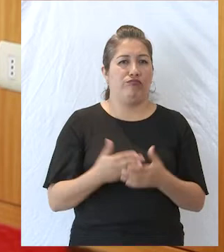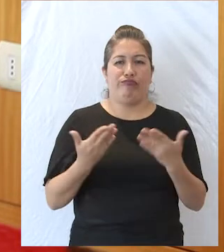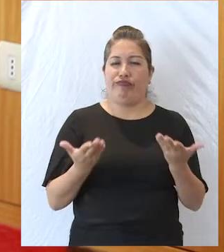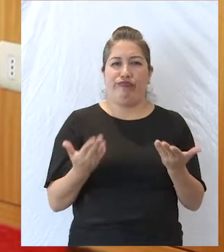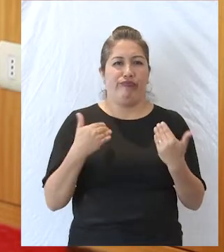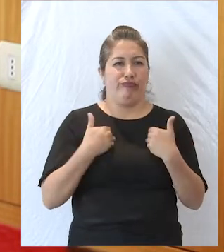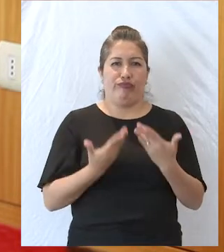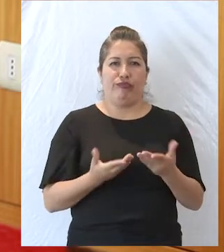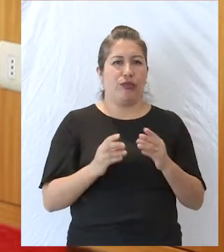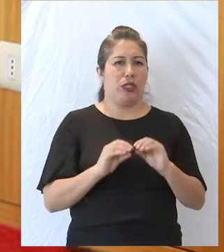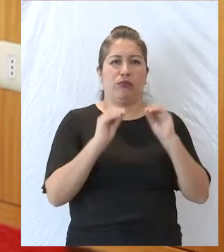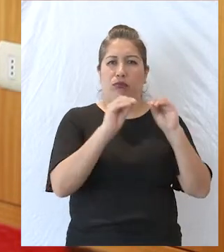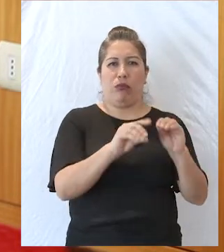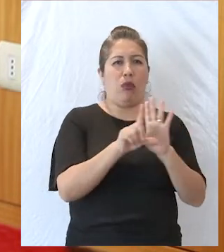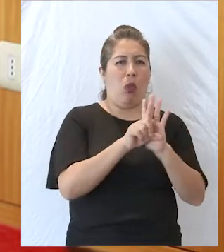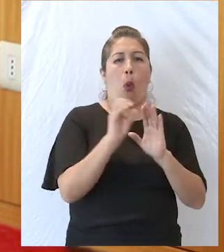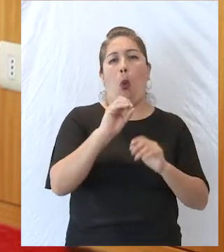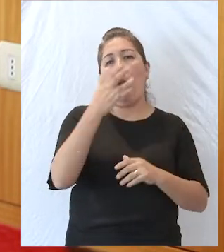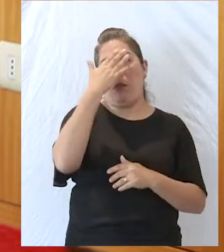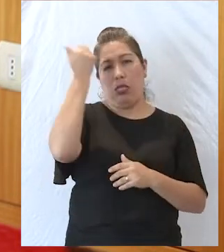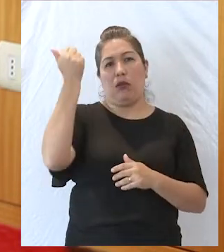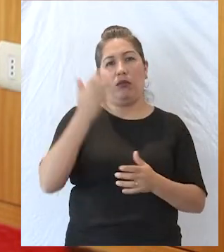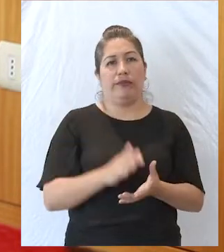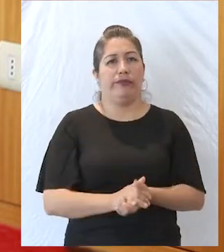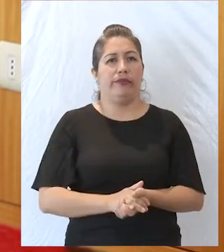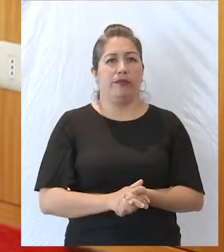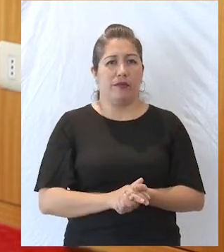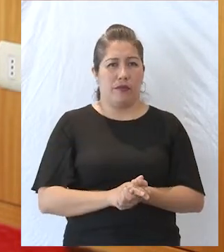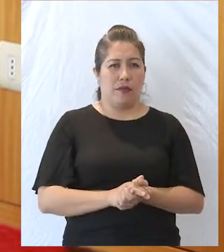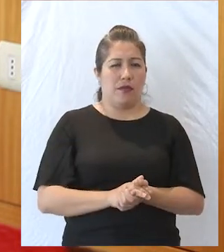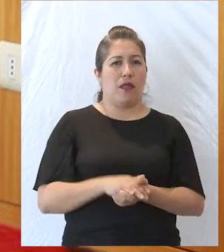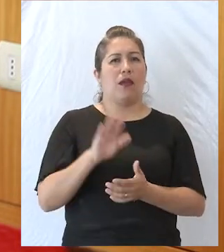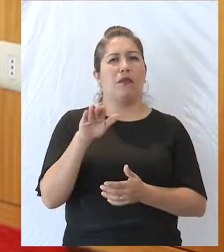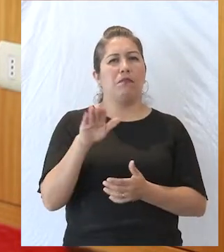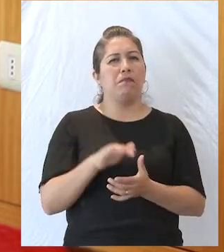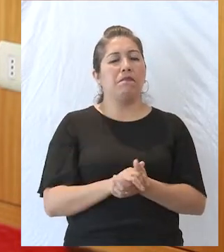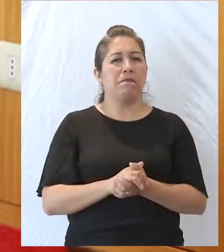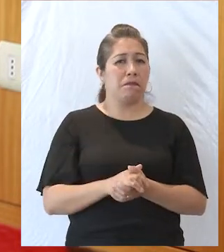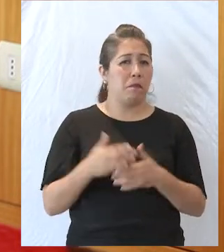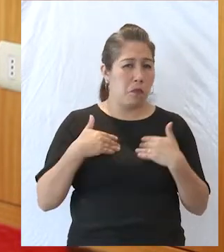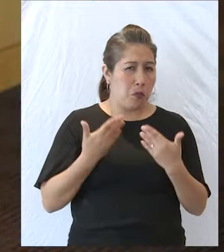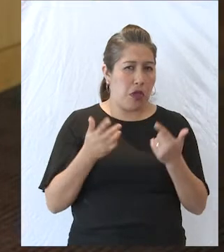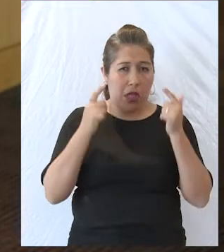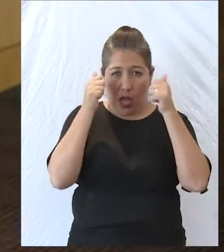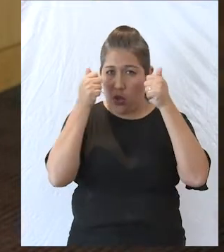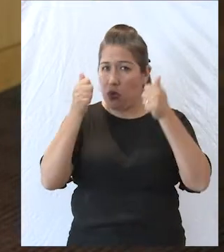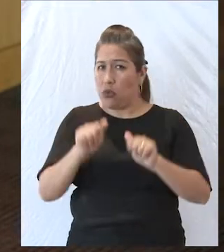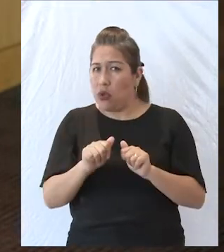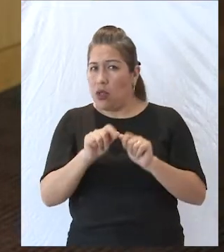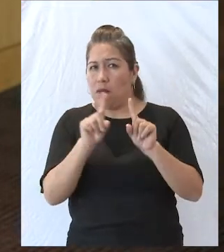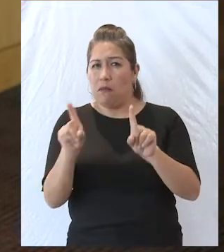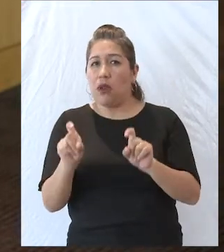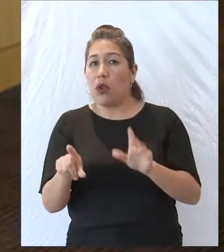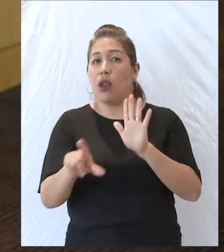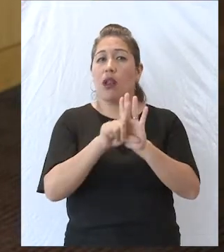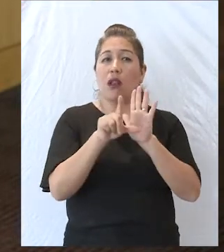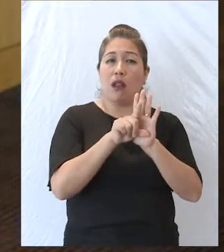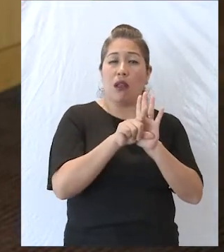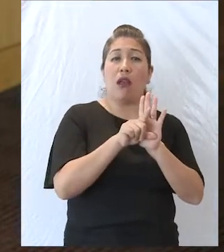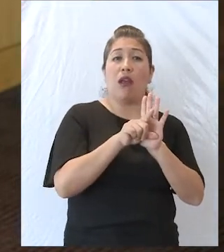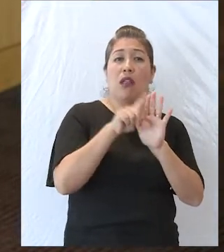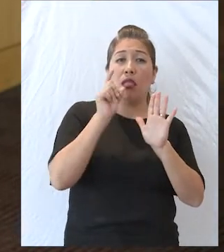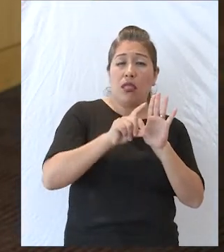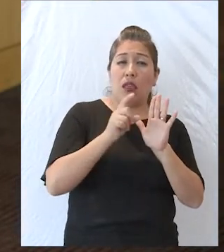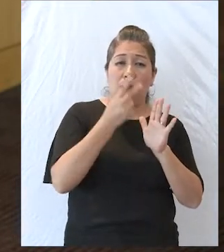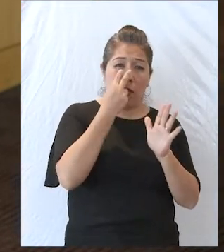no lo pusieron o no lo han querido poner, o se olvidaron sencillamente. Señor Balbín, podemos coincidir en que la ley, digamos, necesita